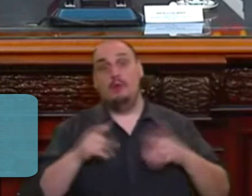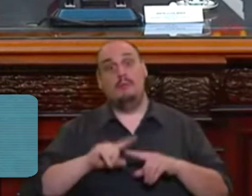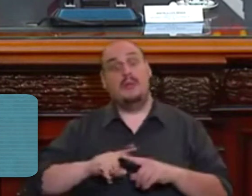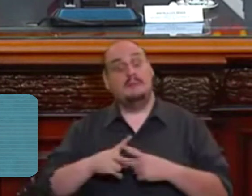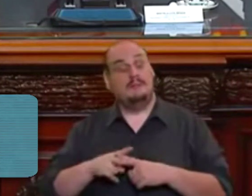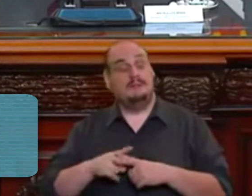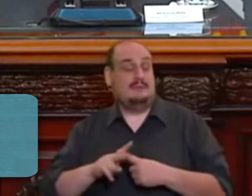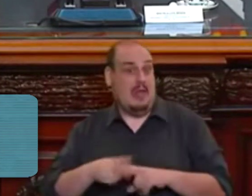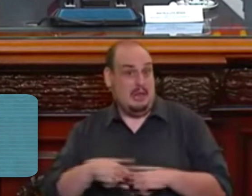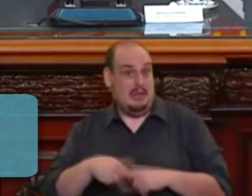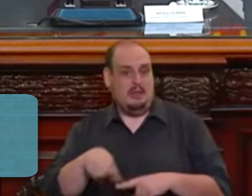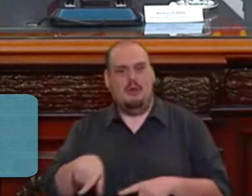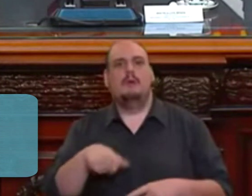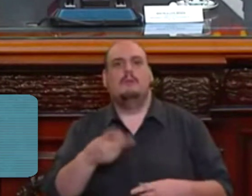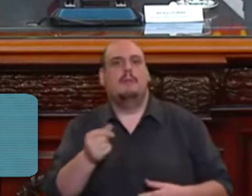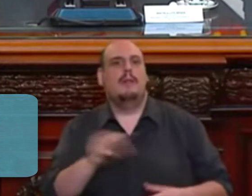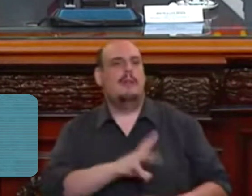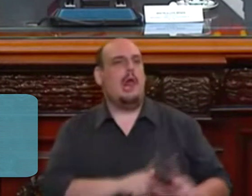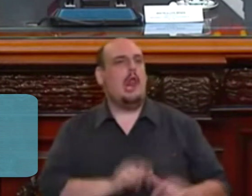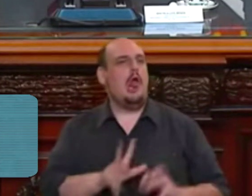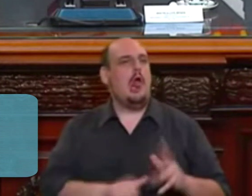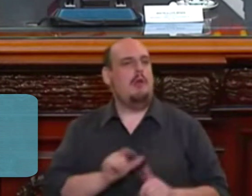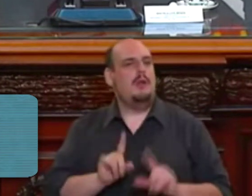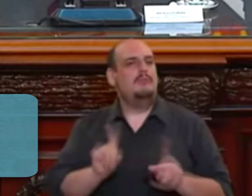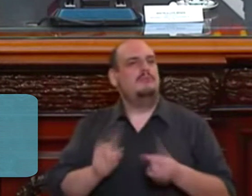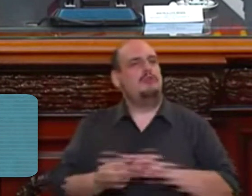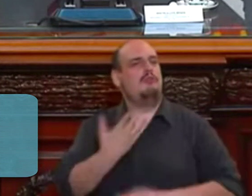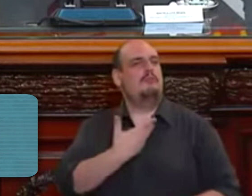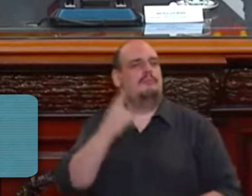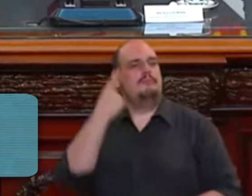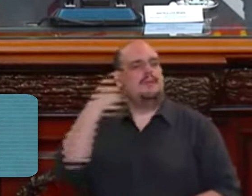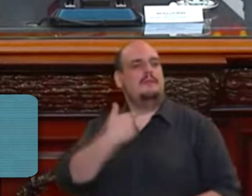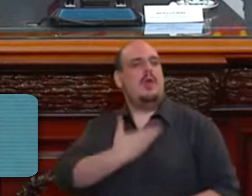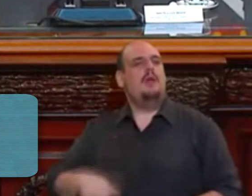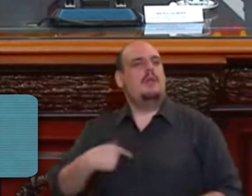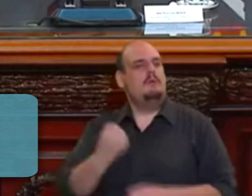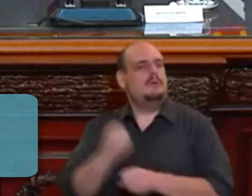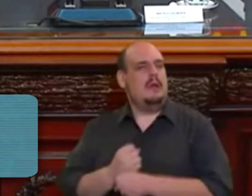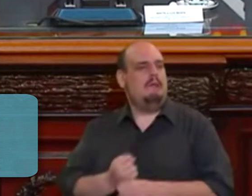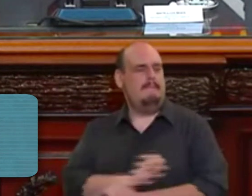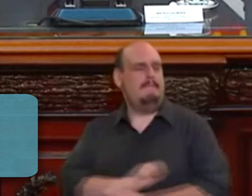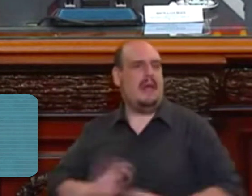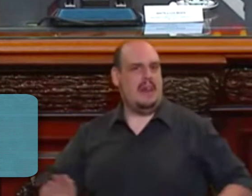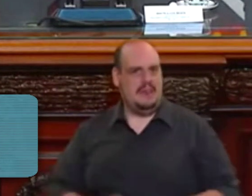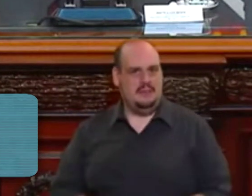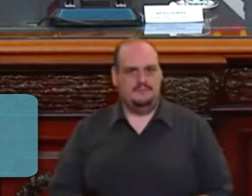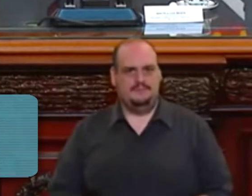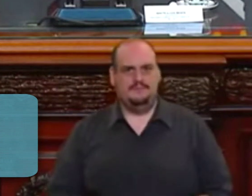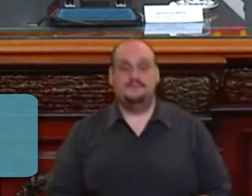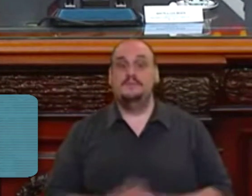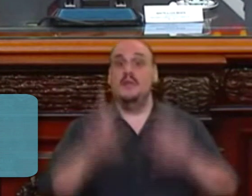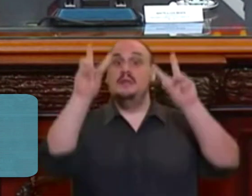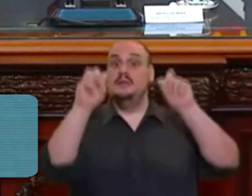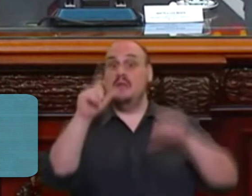señalada como quien manejaba sus redes. En esta entrevista que dio Javier Milley, dijo que las redes sociales le permiten